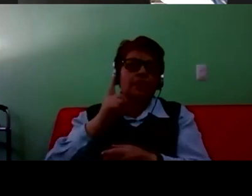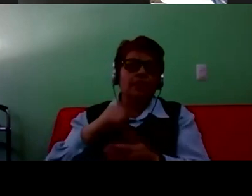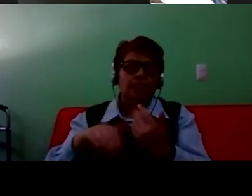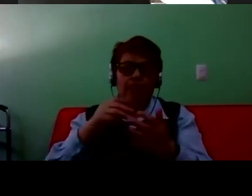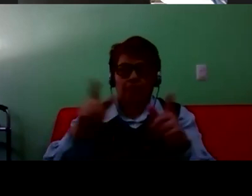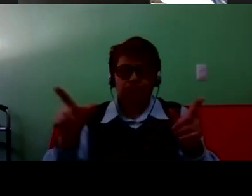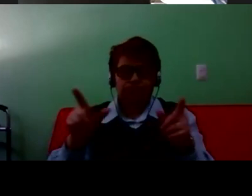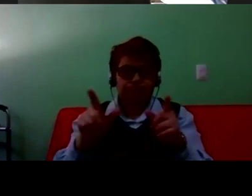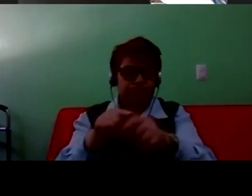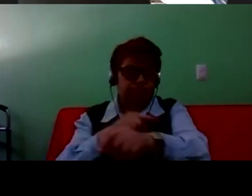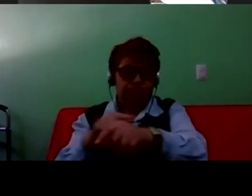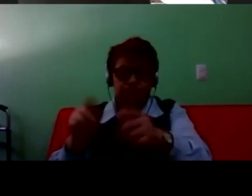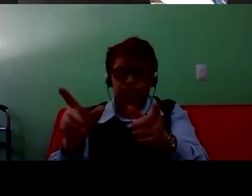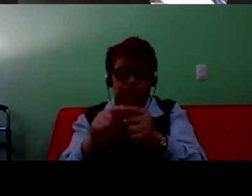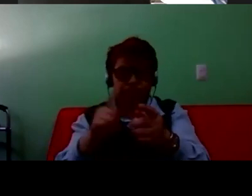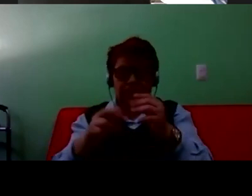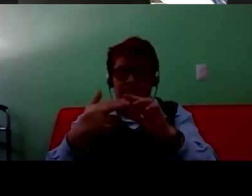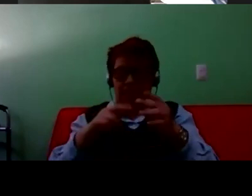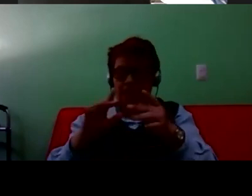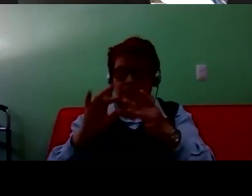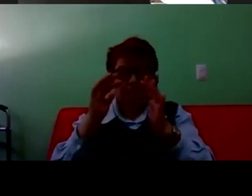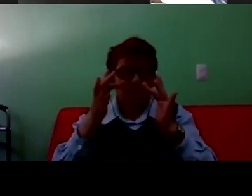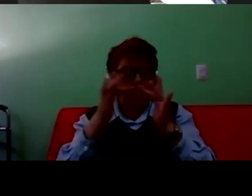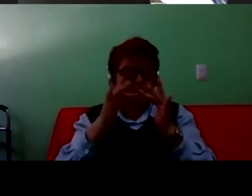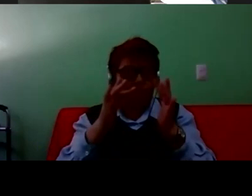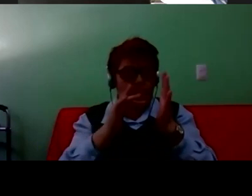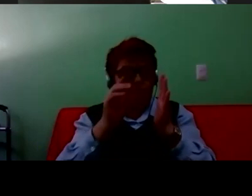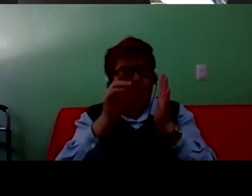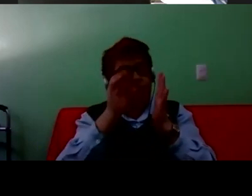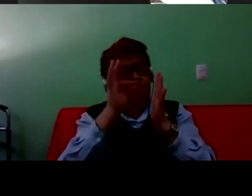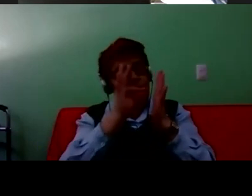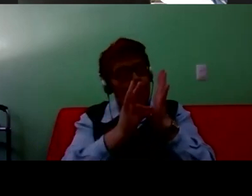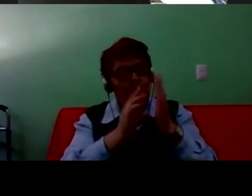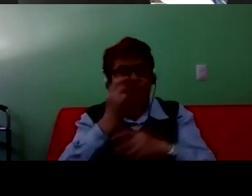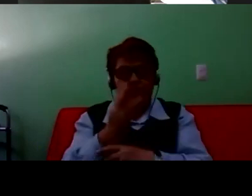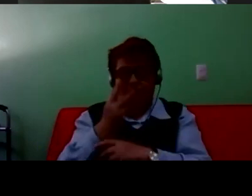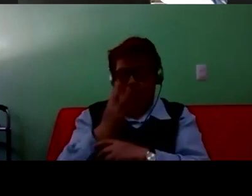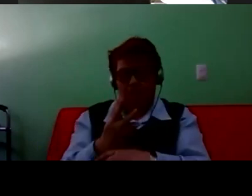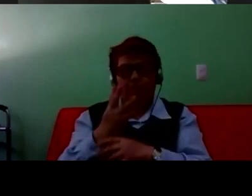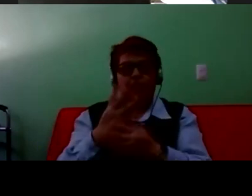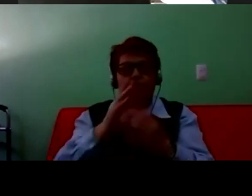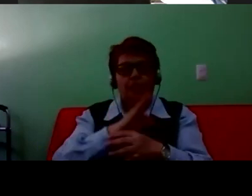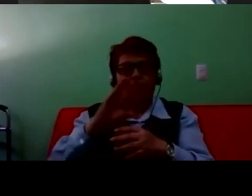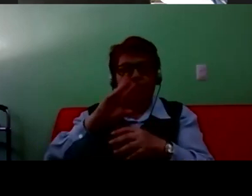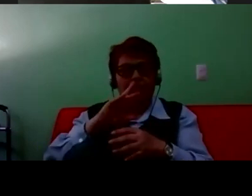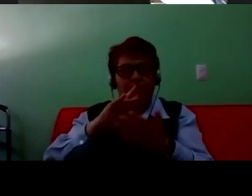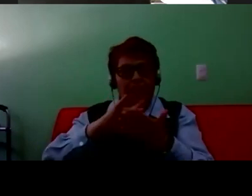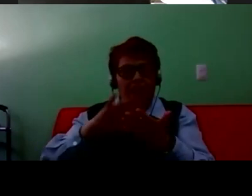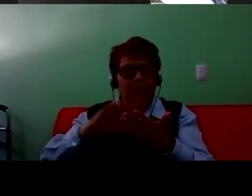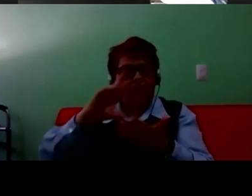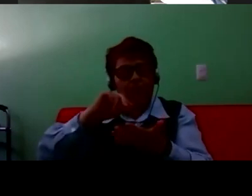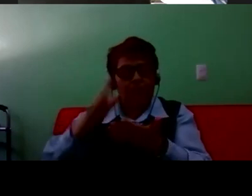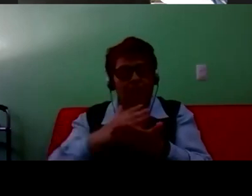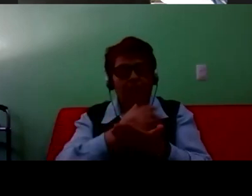economía procesal y al guardar estrecha relación los puntos 3 y 4 del orden del día, solicitaría se pueda dispensar su lectura y proceder a